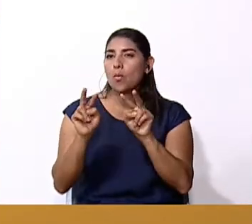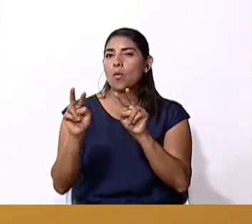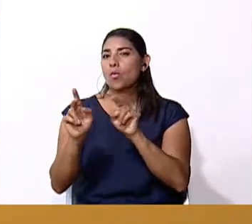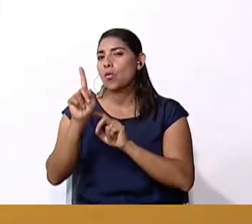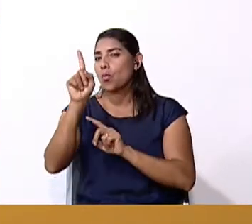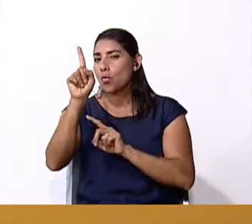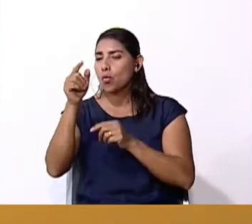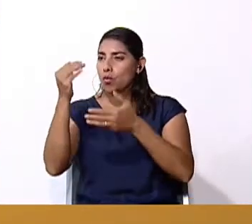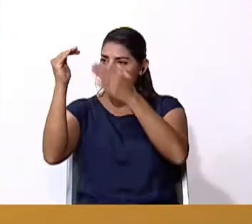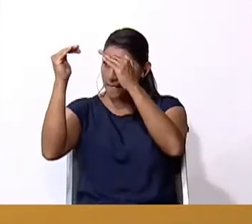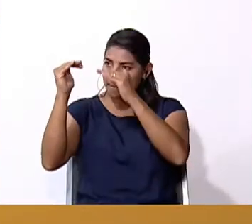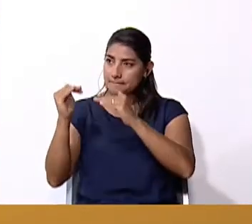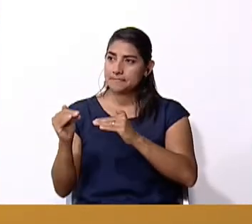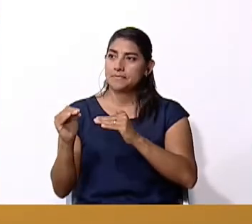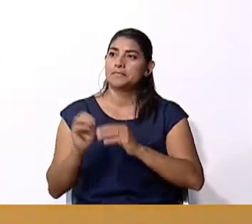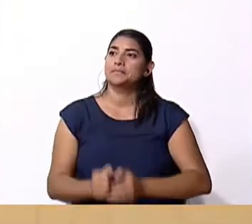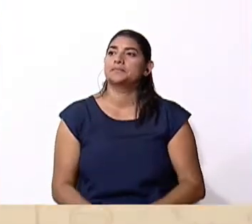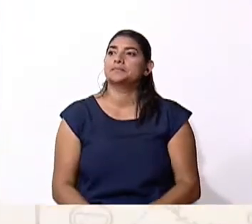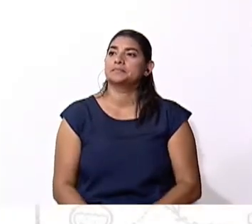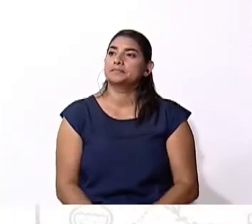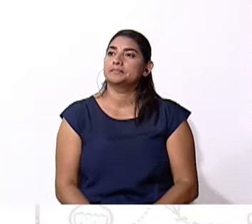unas presentaciones.